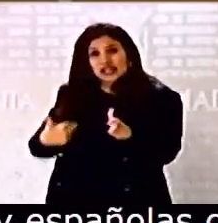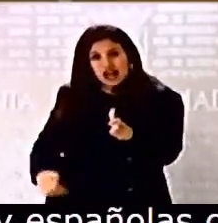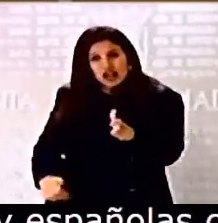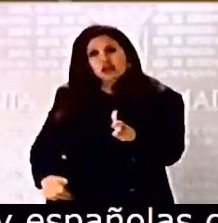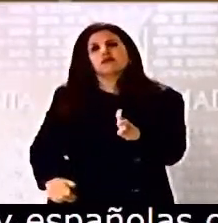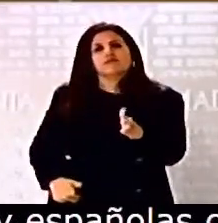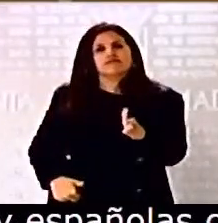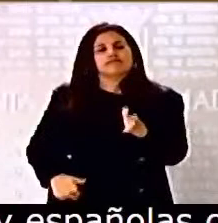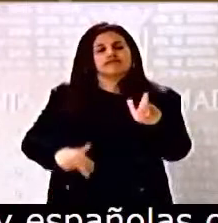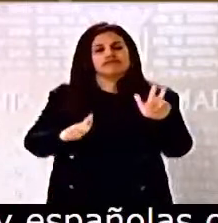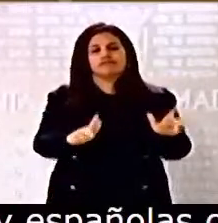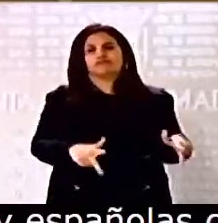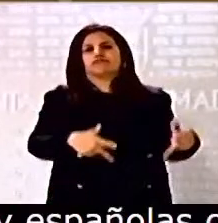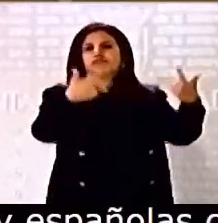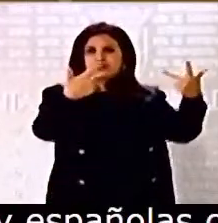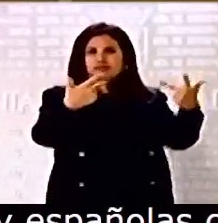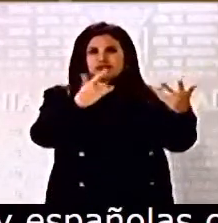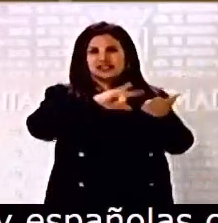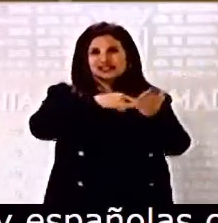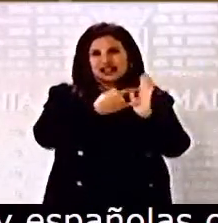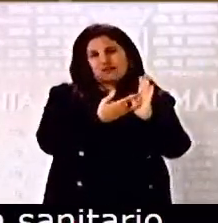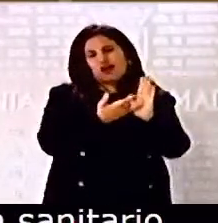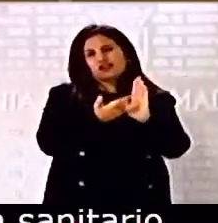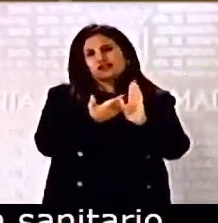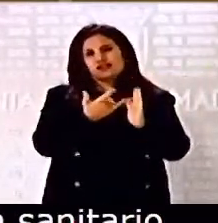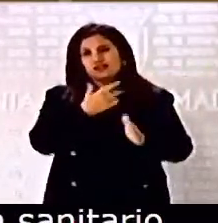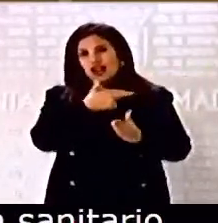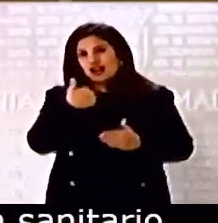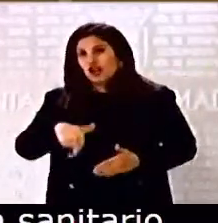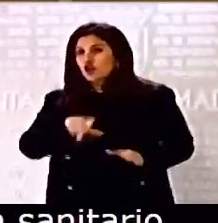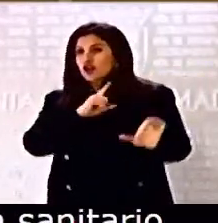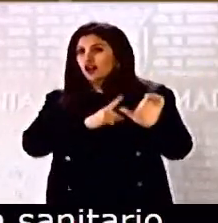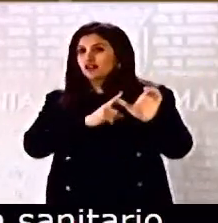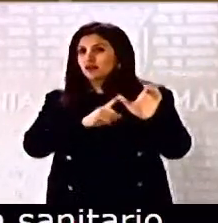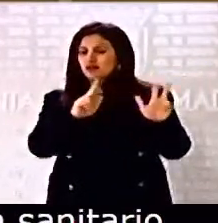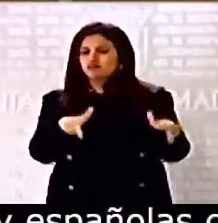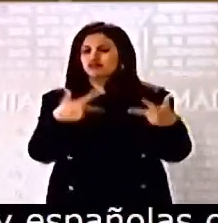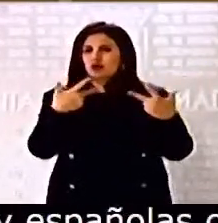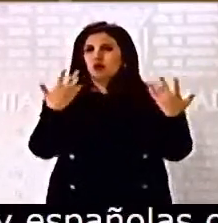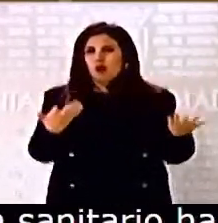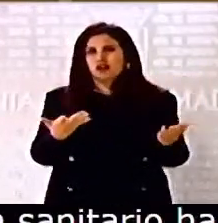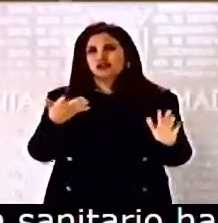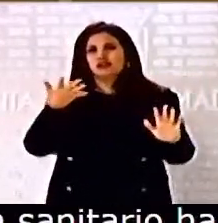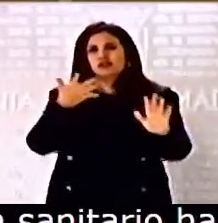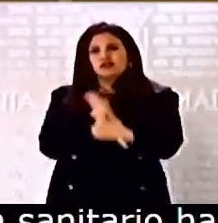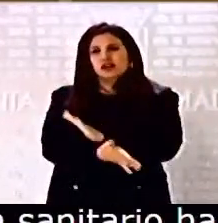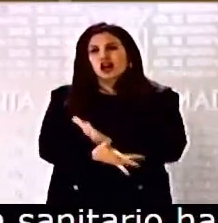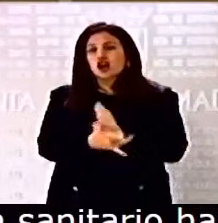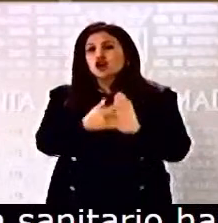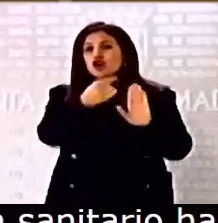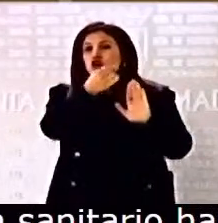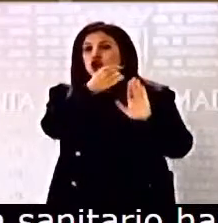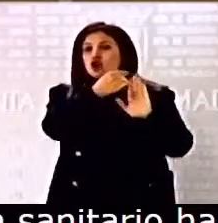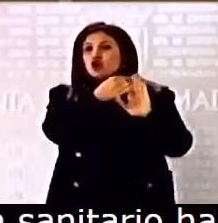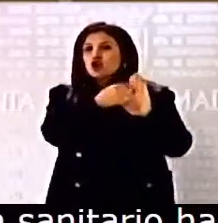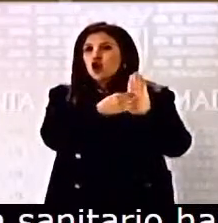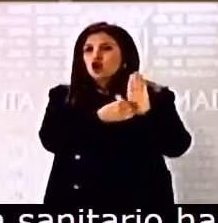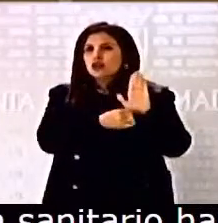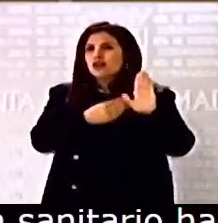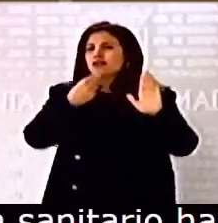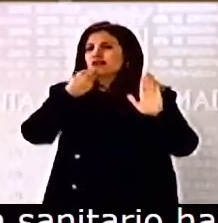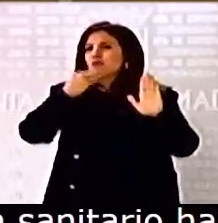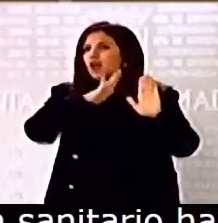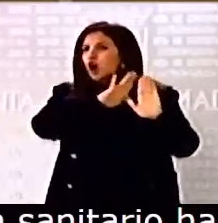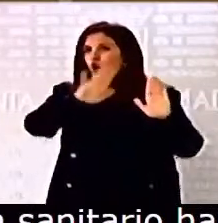al sistema sanitario extremeño obtener la mejor nota de toda la